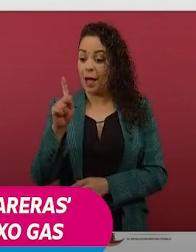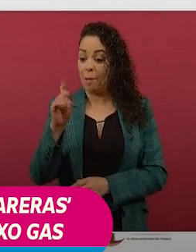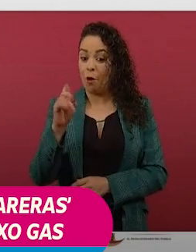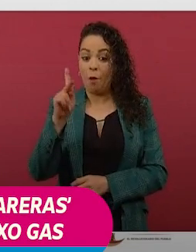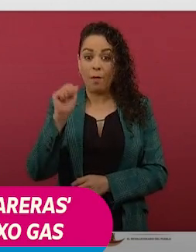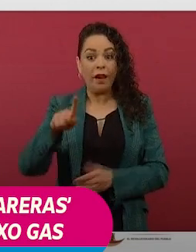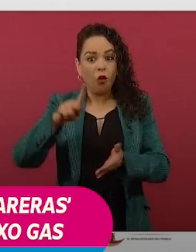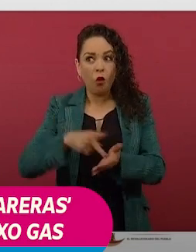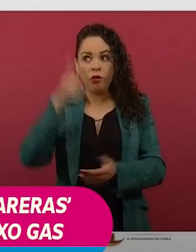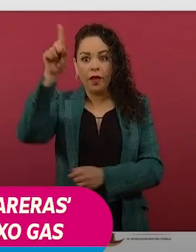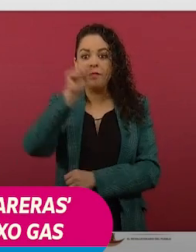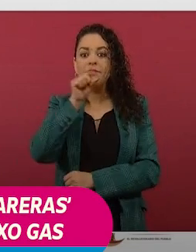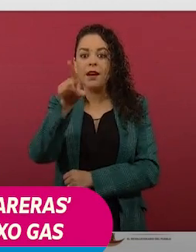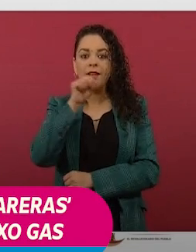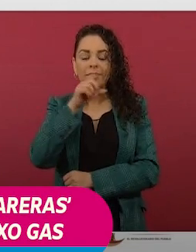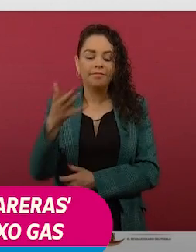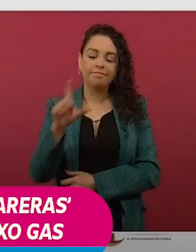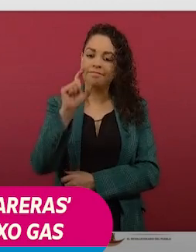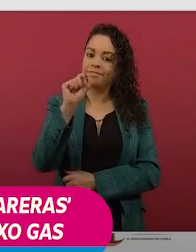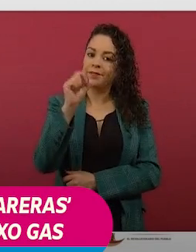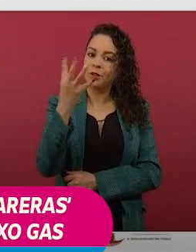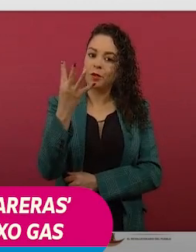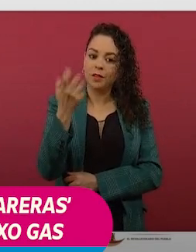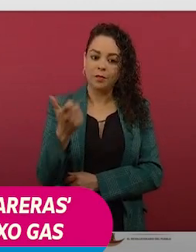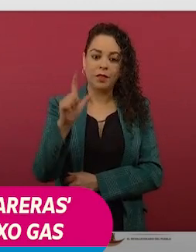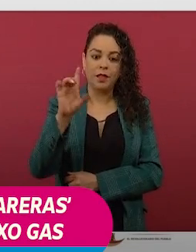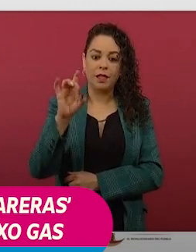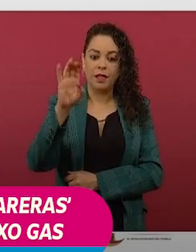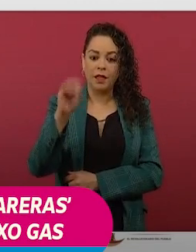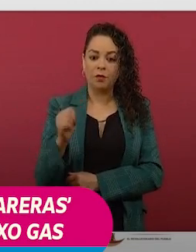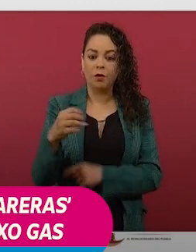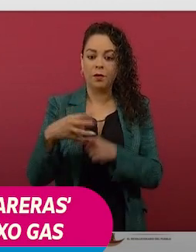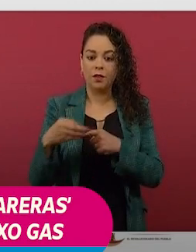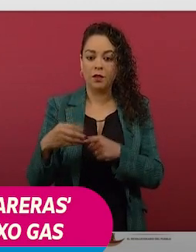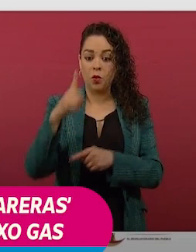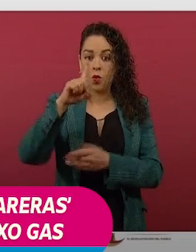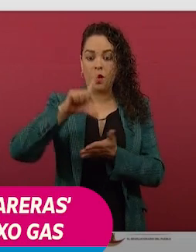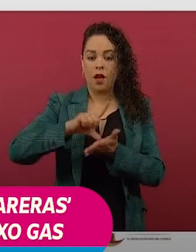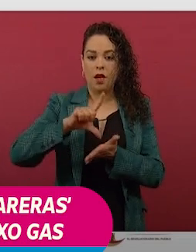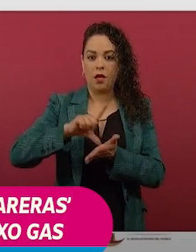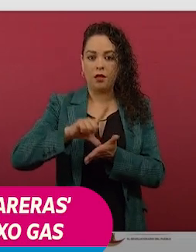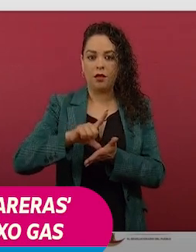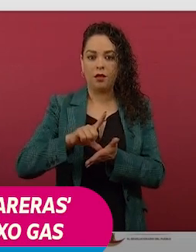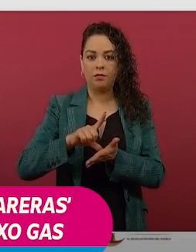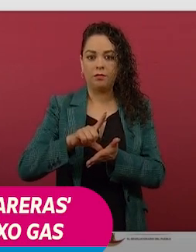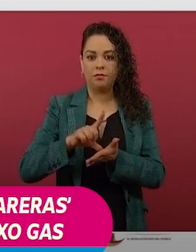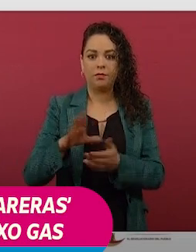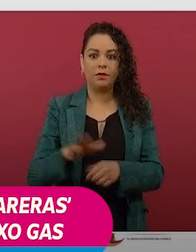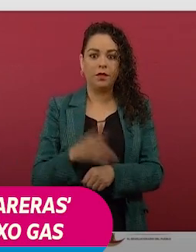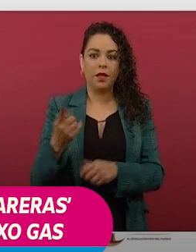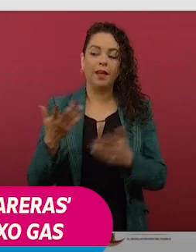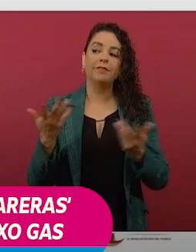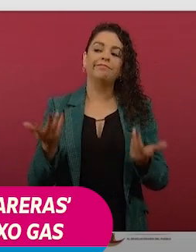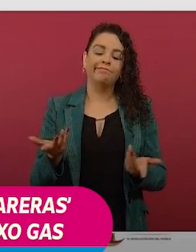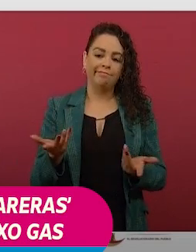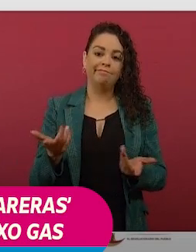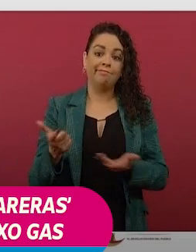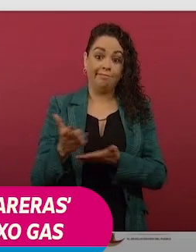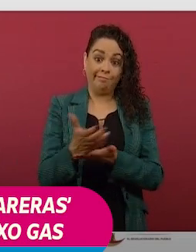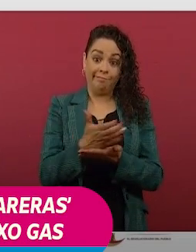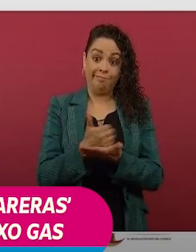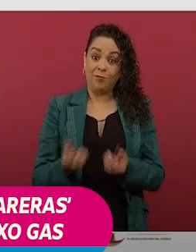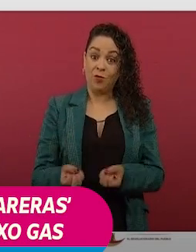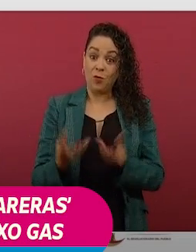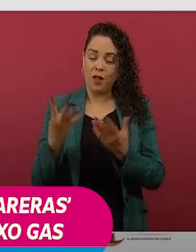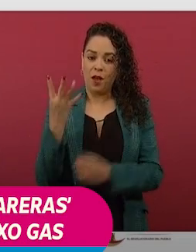Jalisco, 24 pesos con 39 centavos el litro, porque estos angelitos le están ganando nada más